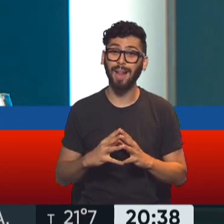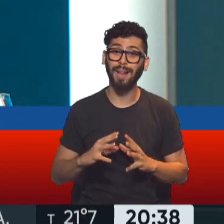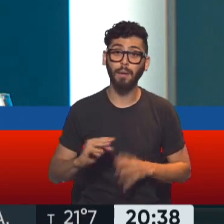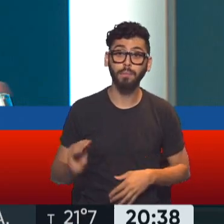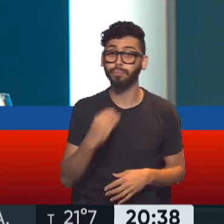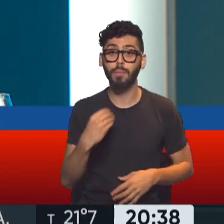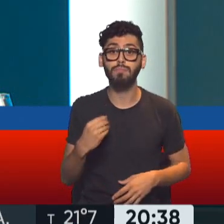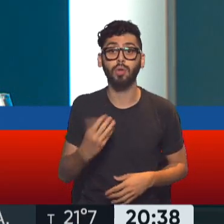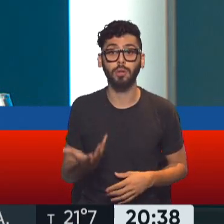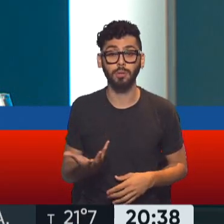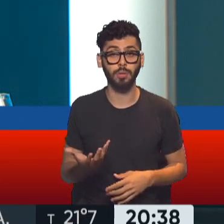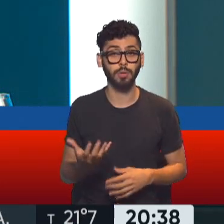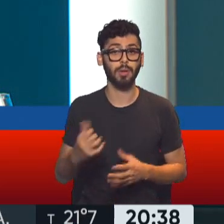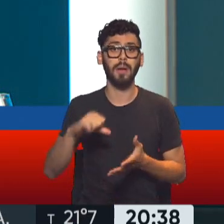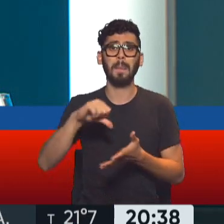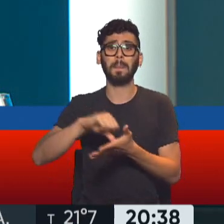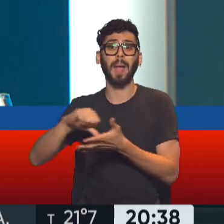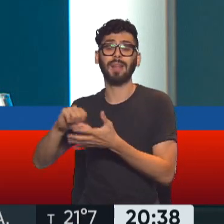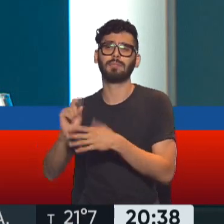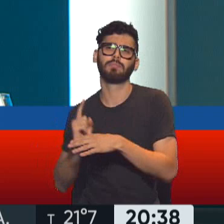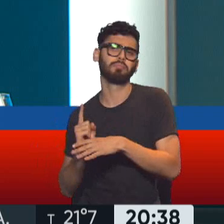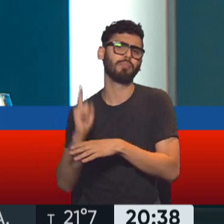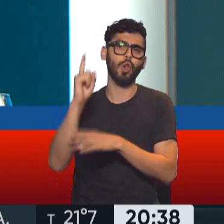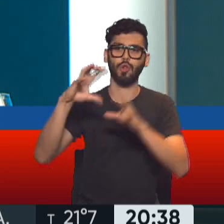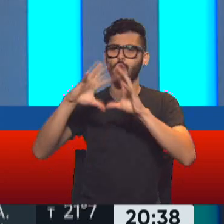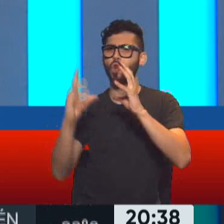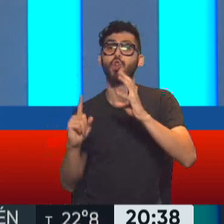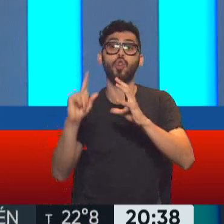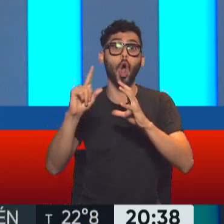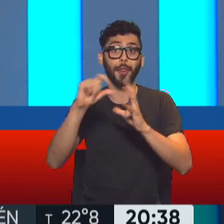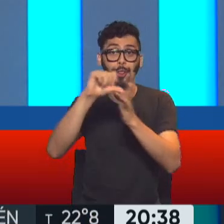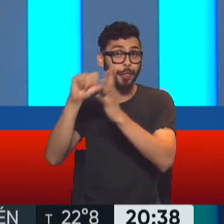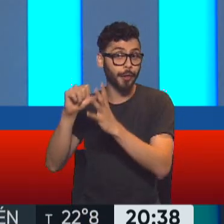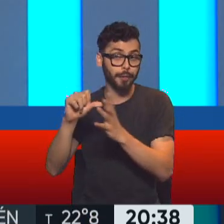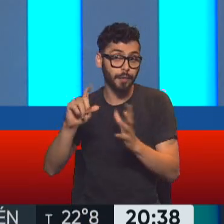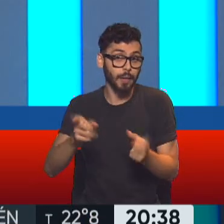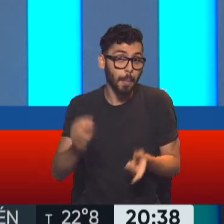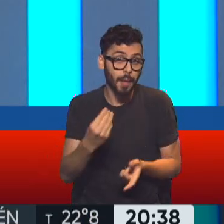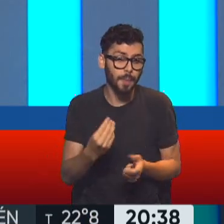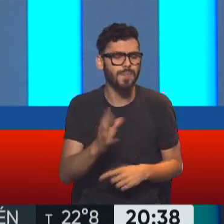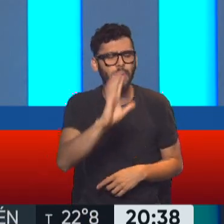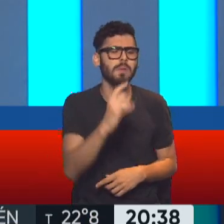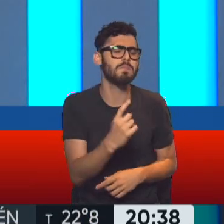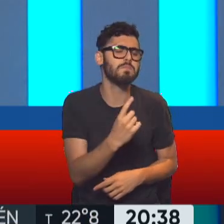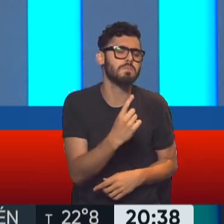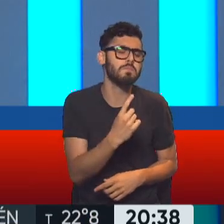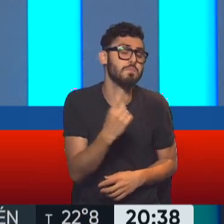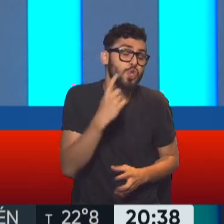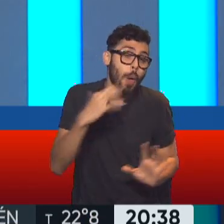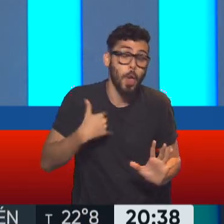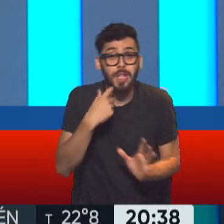los países escandinavos, que son países que siempre tuvieron una gran... A mí me parece, corregime por favor si me equivoco, que